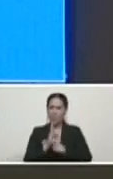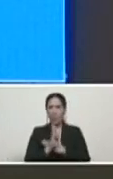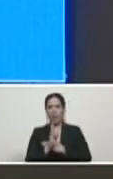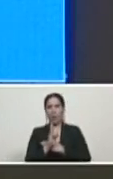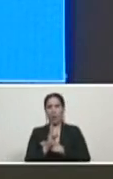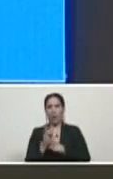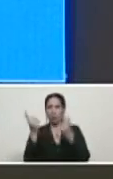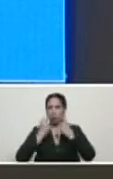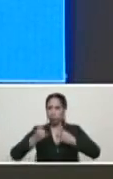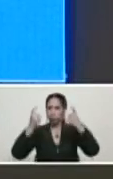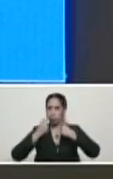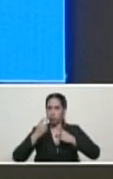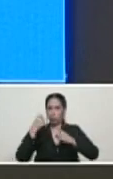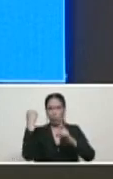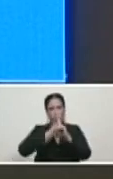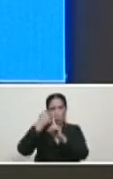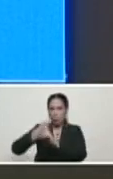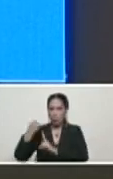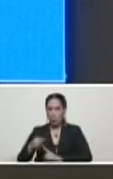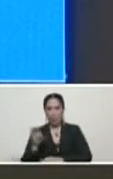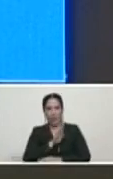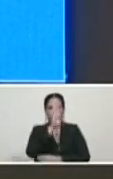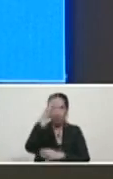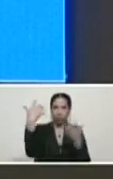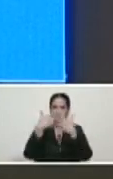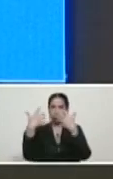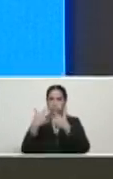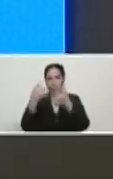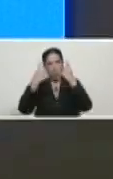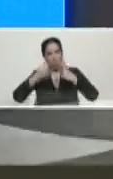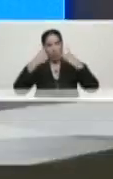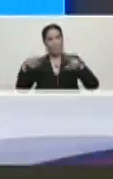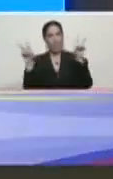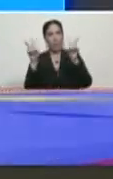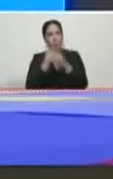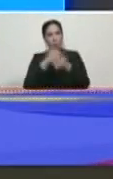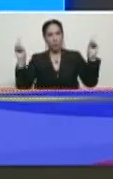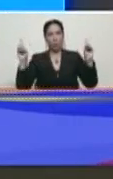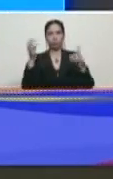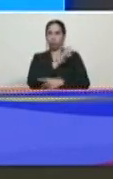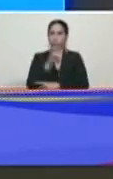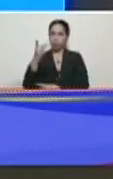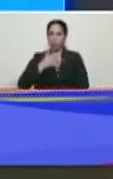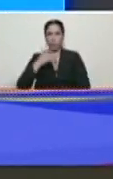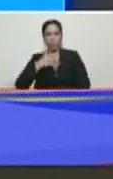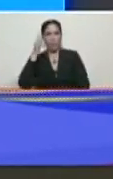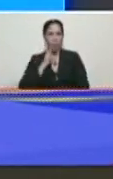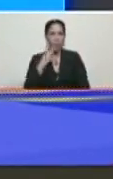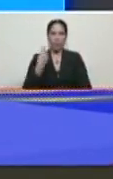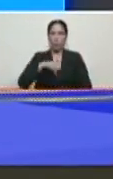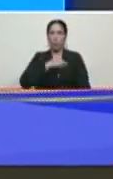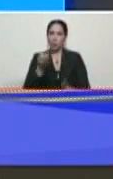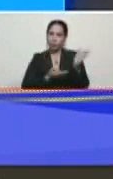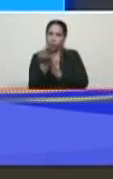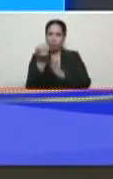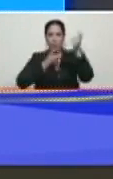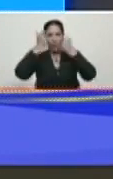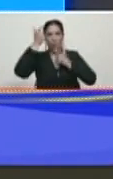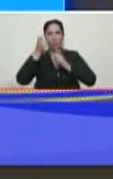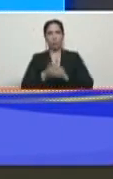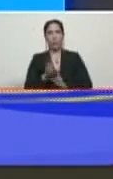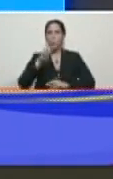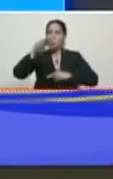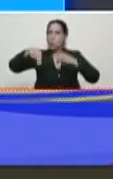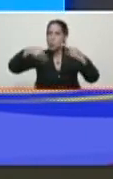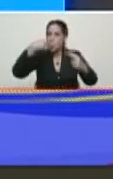luchas sindicales, barriales, estudiantiles, y educado en los valores democráticos y republicanos de Bolívar por nuestro comandante Chávez,